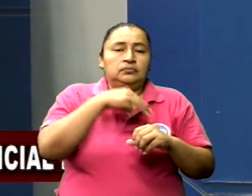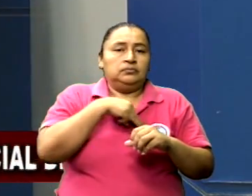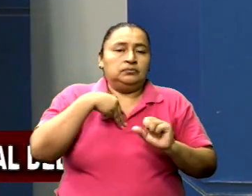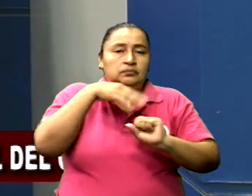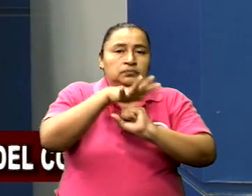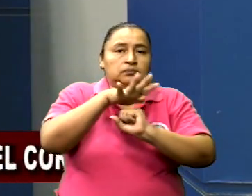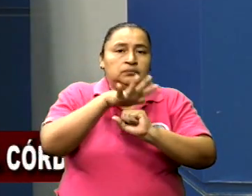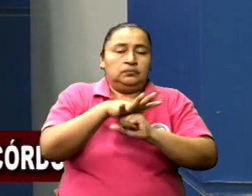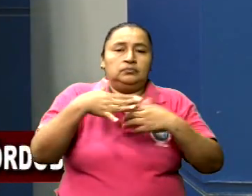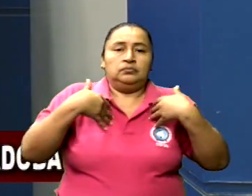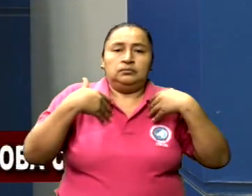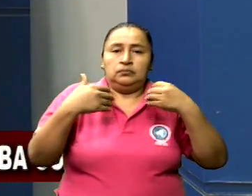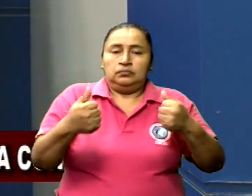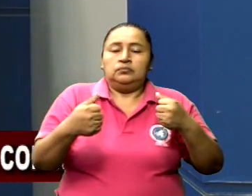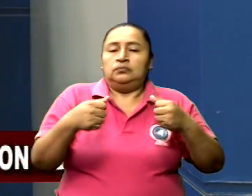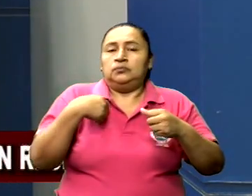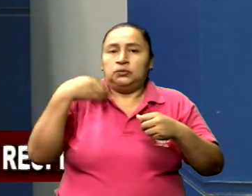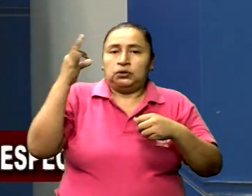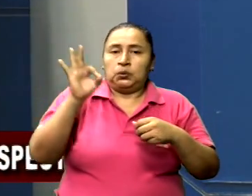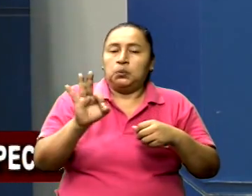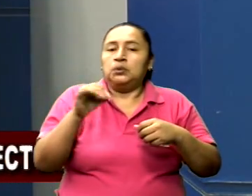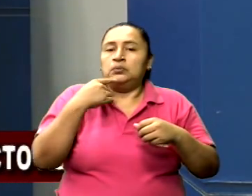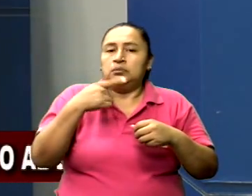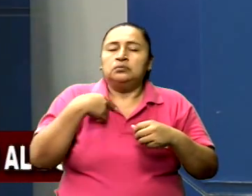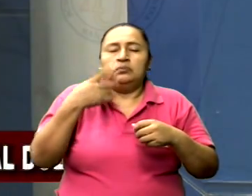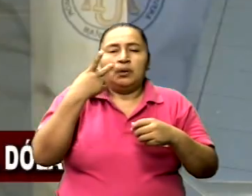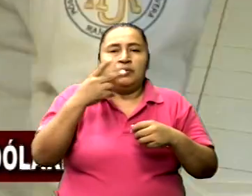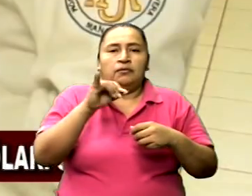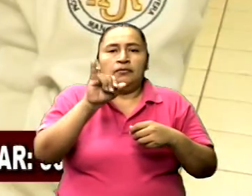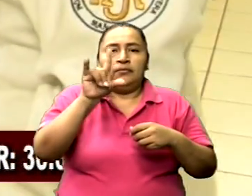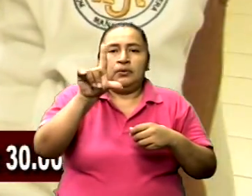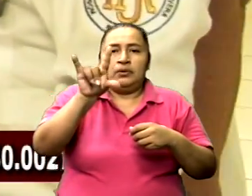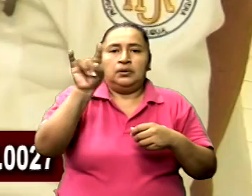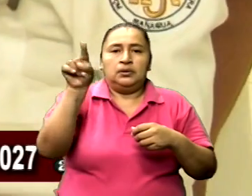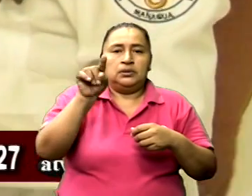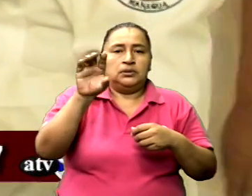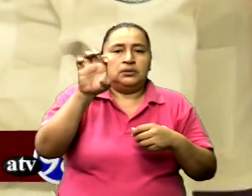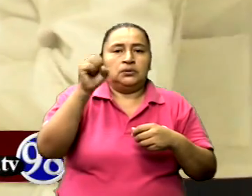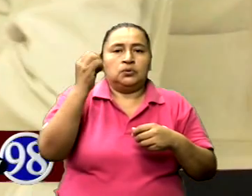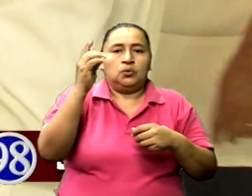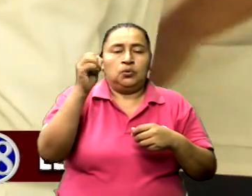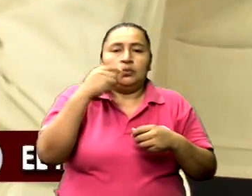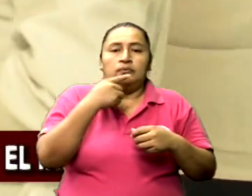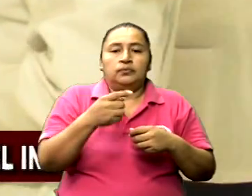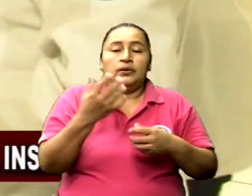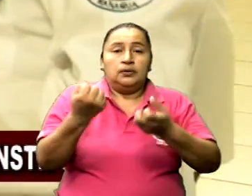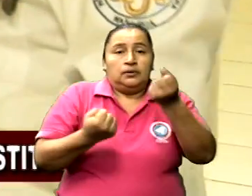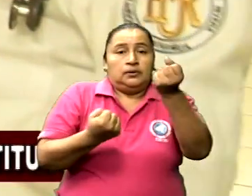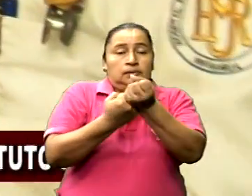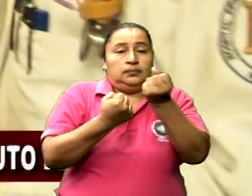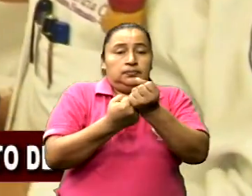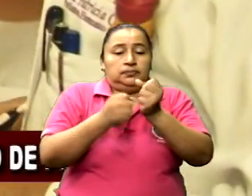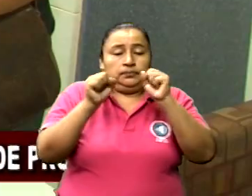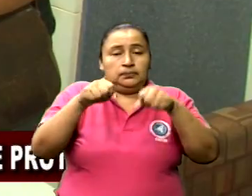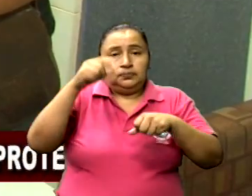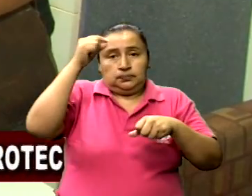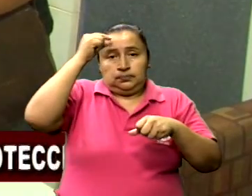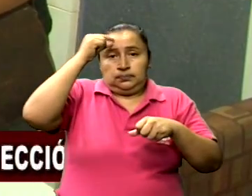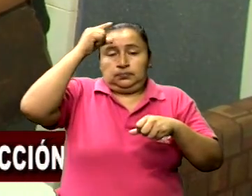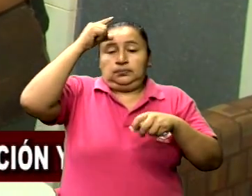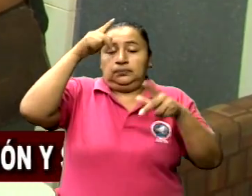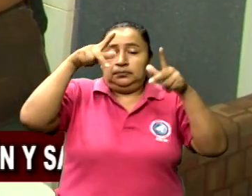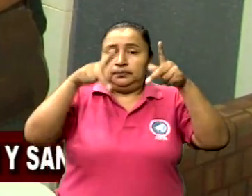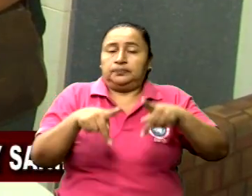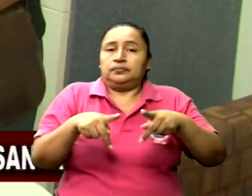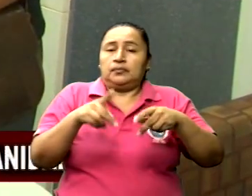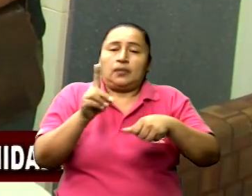Seguridad Social. Más información con Liz Escoto. El fortalecimiento de las capacidades del personal